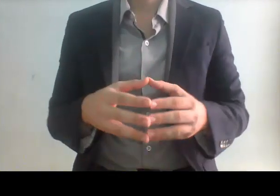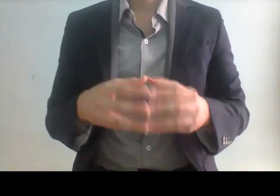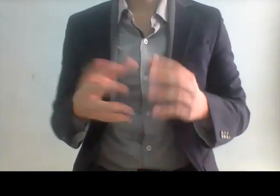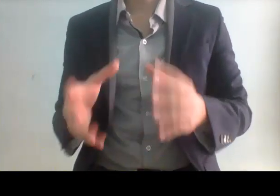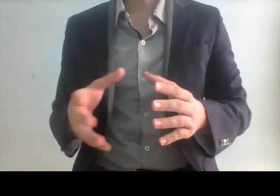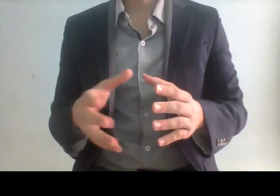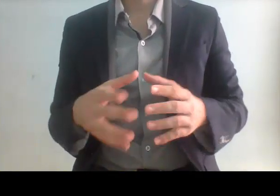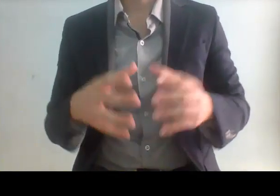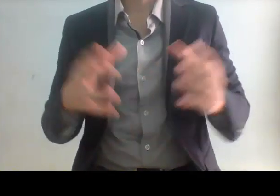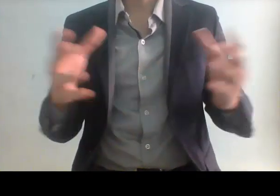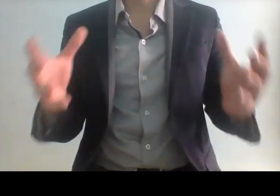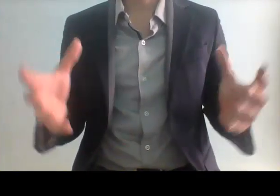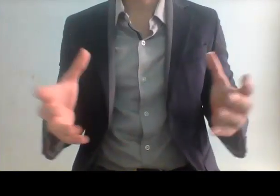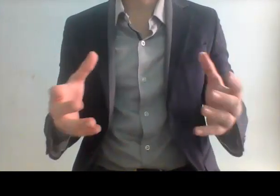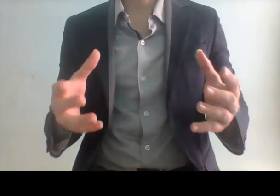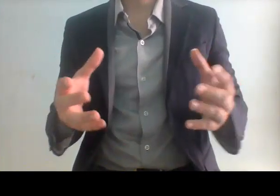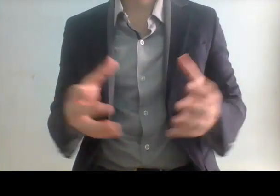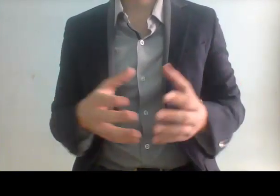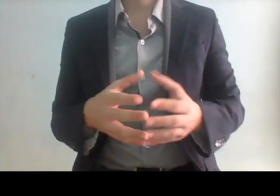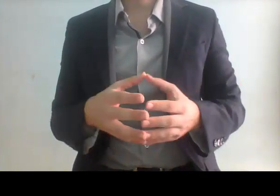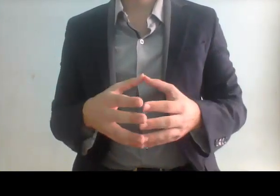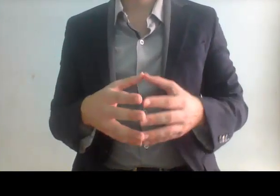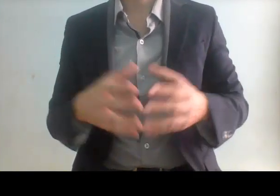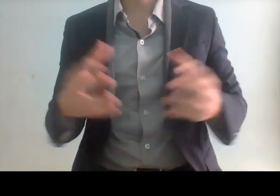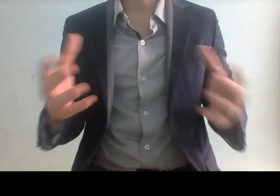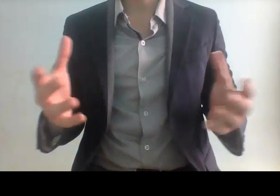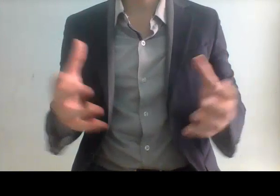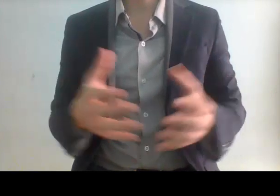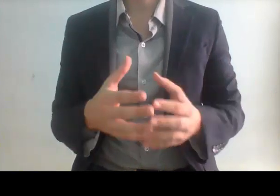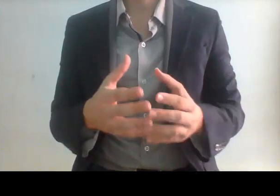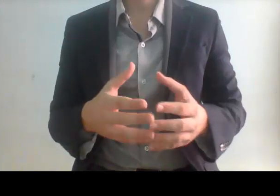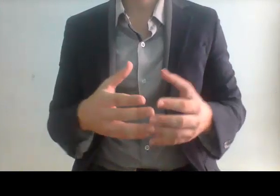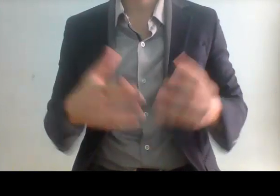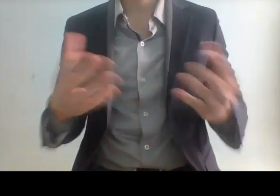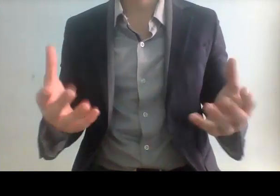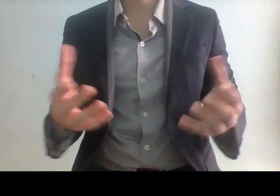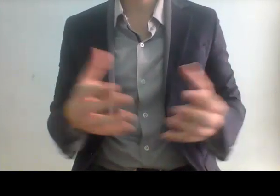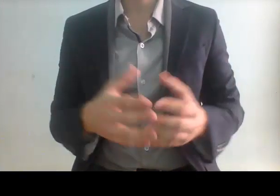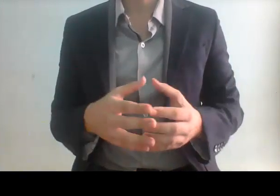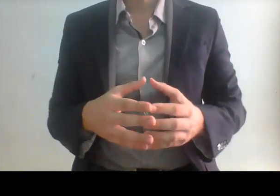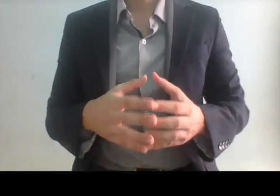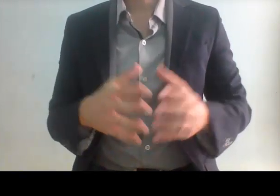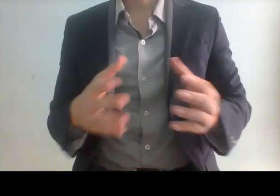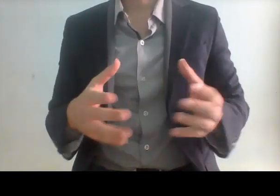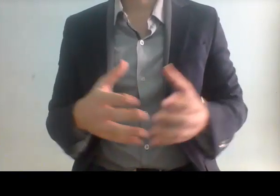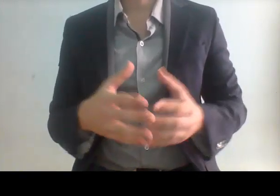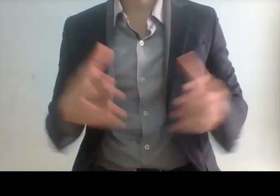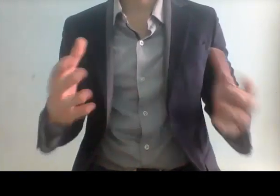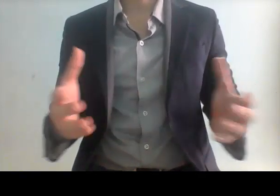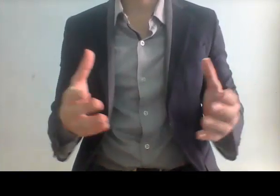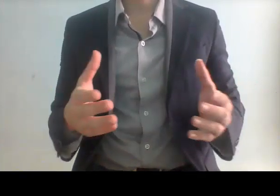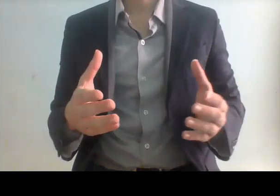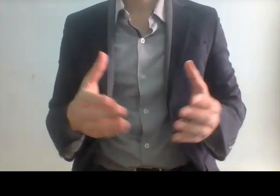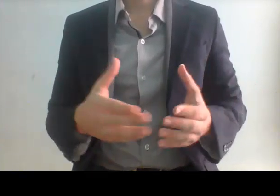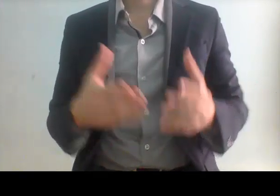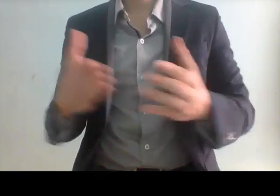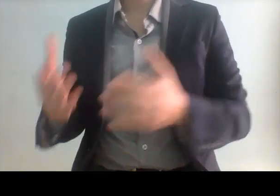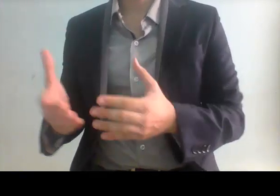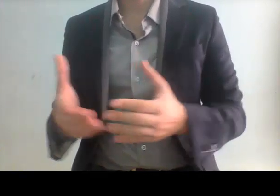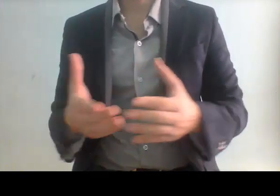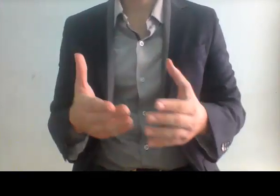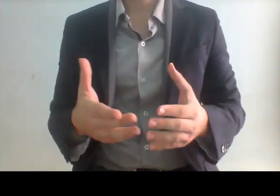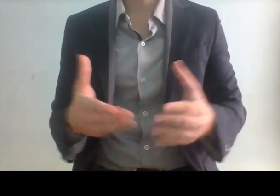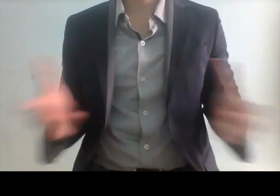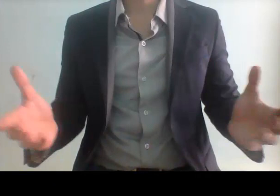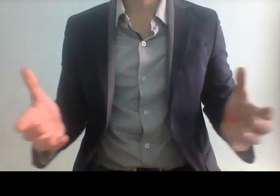pase, pero bien, creo que tenemos que aprender a vivir con ello porque no podemos básicamente frenar la economía y seguirla teniendo detenida, porque eso va a